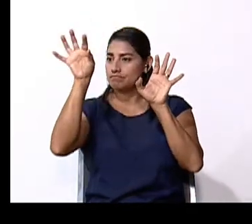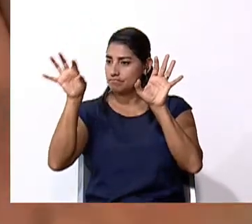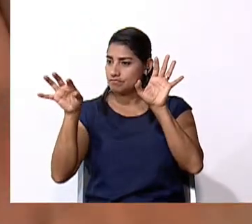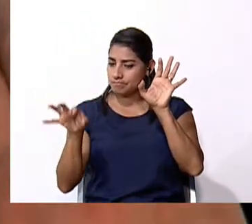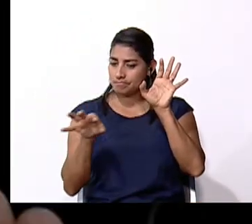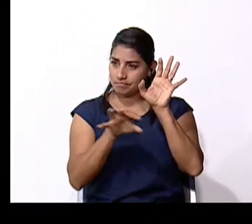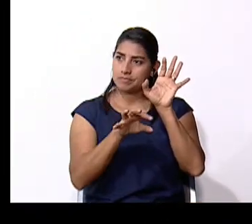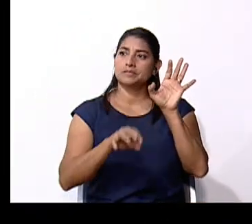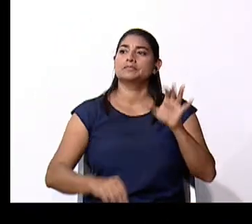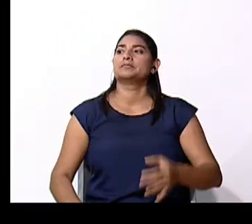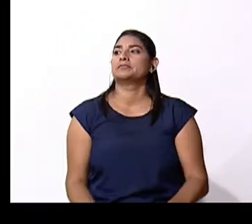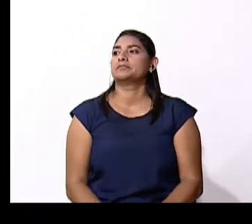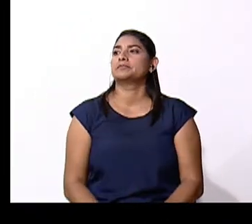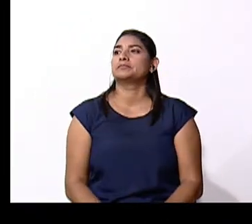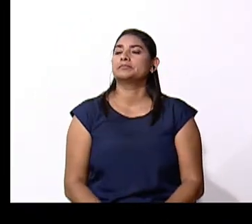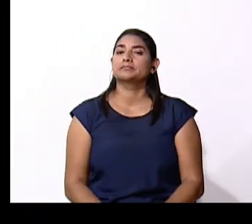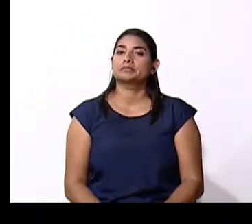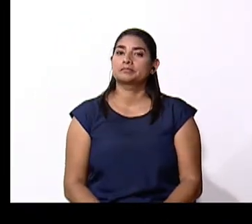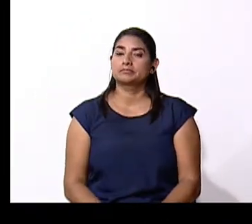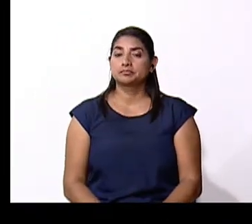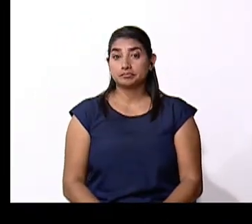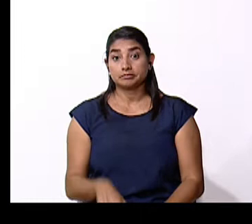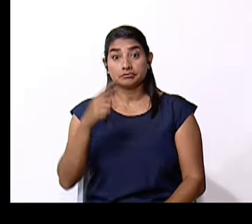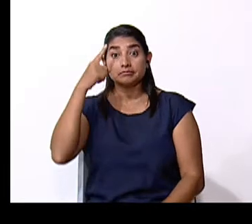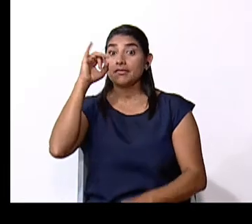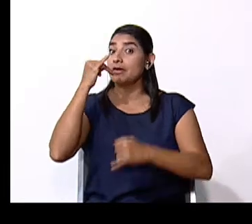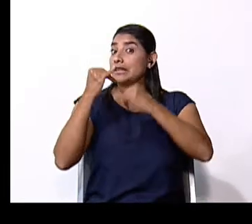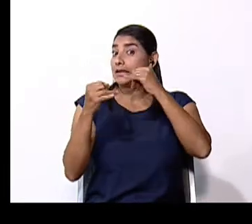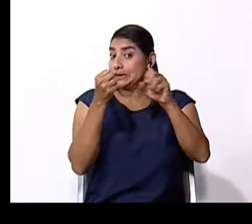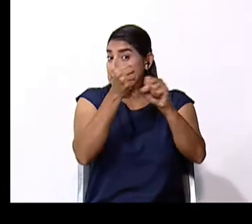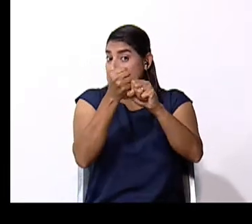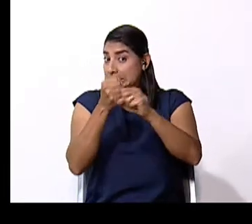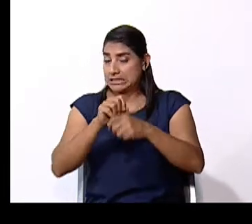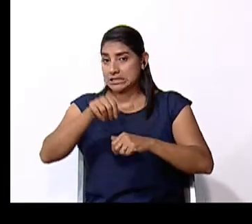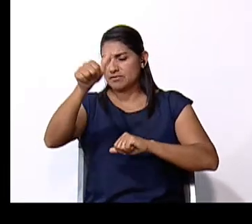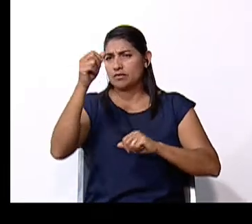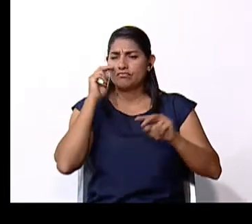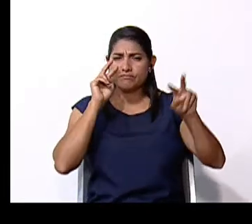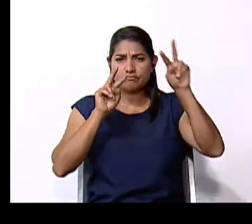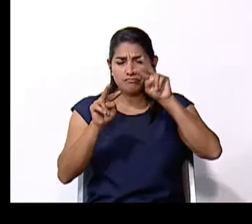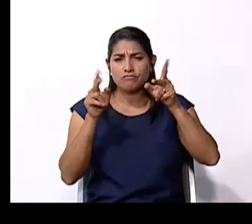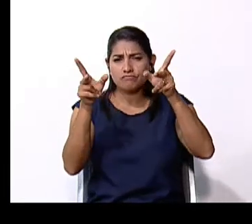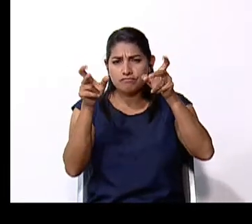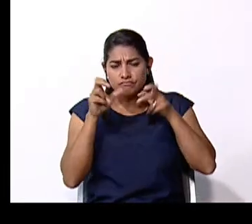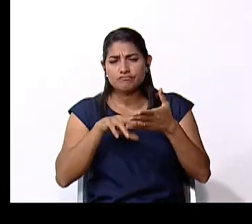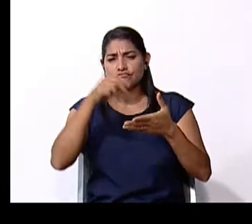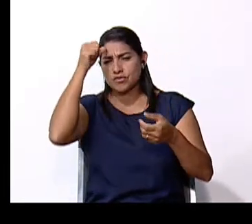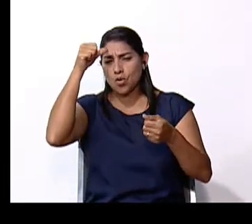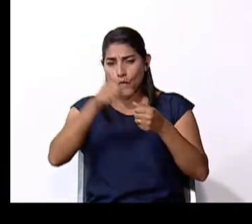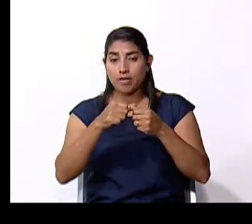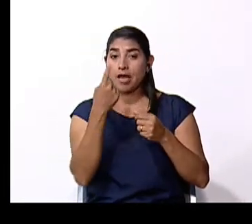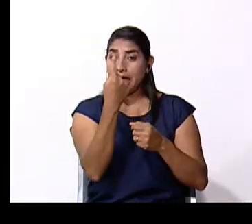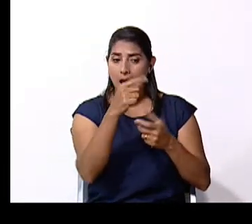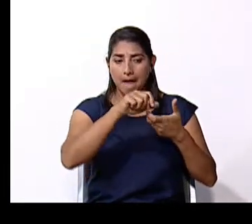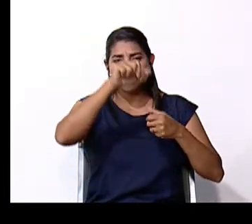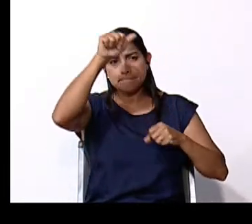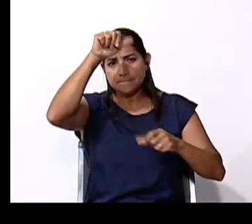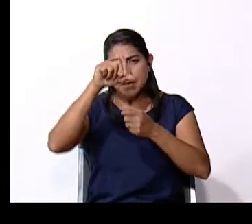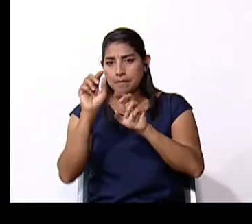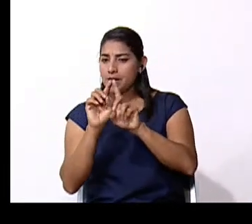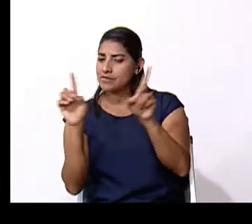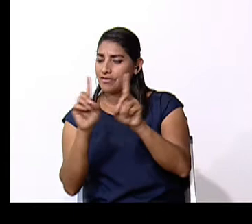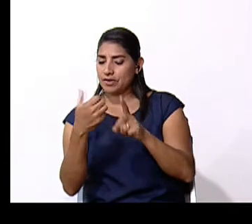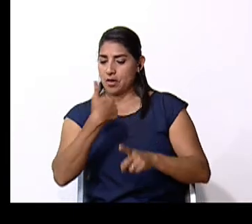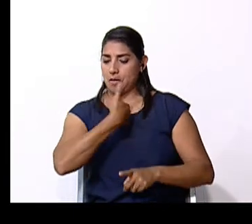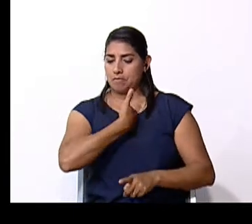Para finalizar, pon atención y recuerda, Cada mapa conceptual es único.